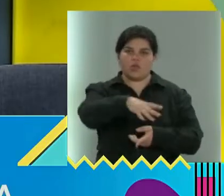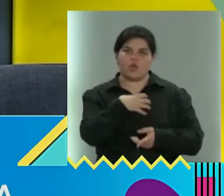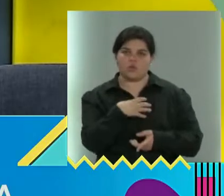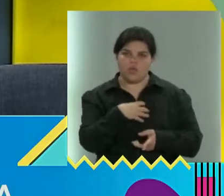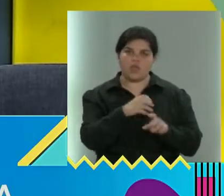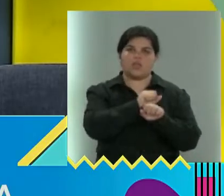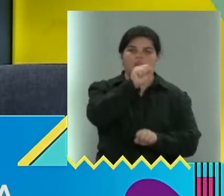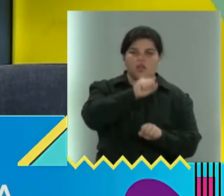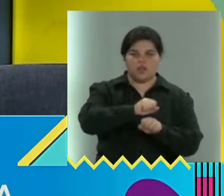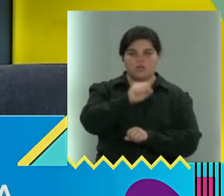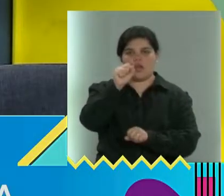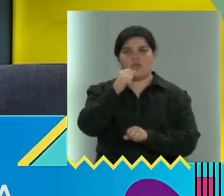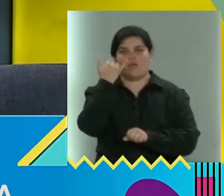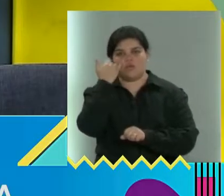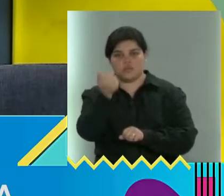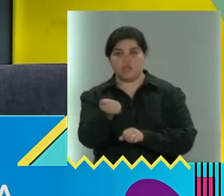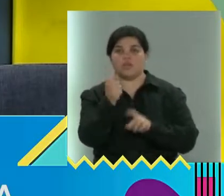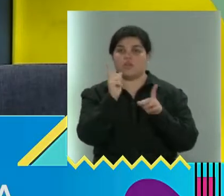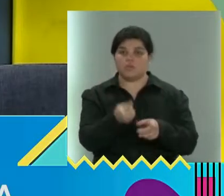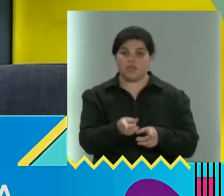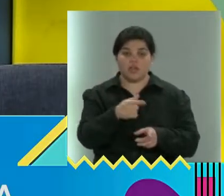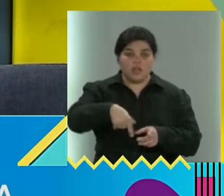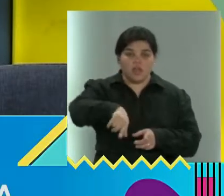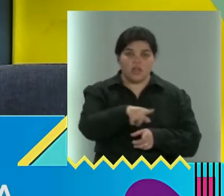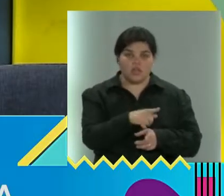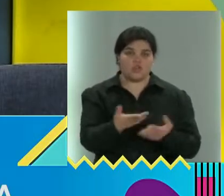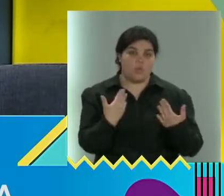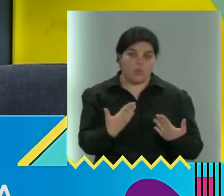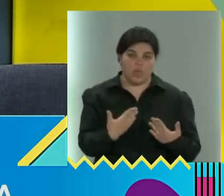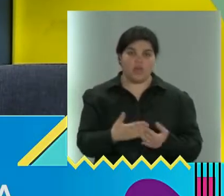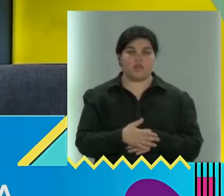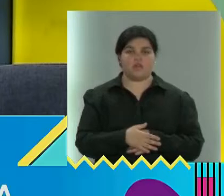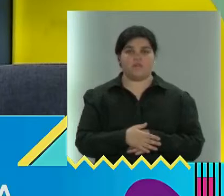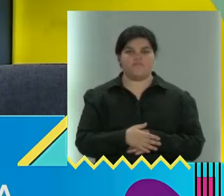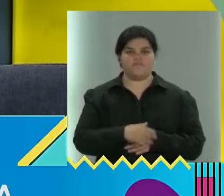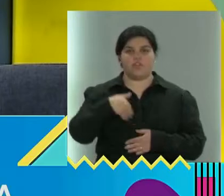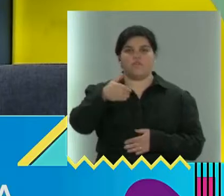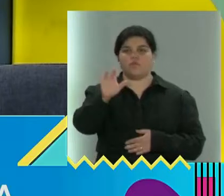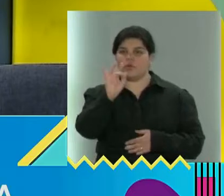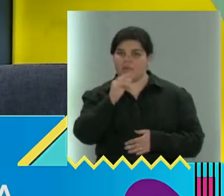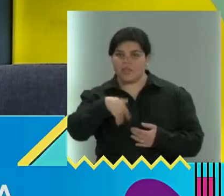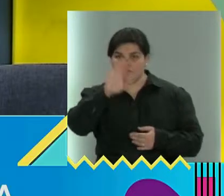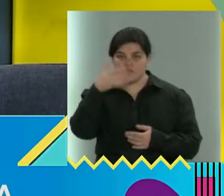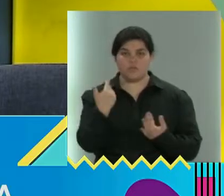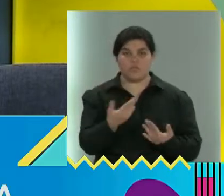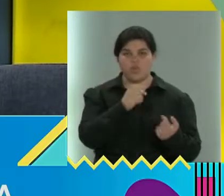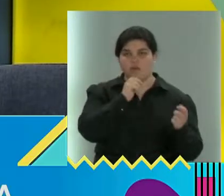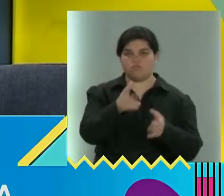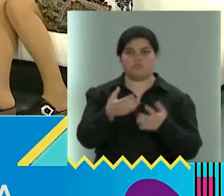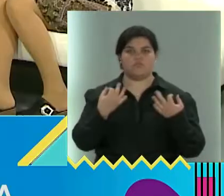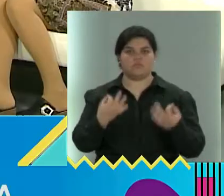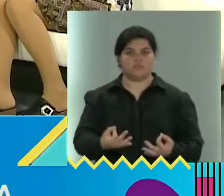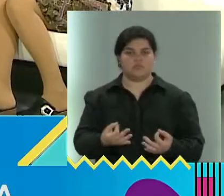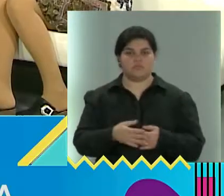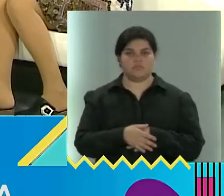los graduados, para que puedan también responder a la complejidad, claro, ¿sí? A los escenarios complejos. Bueno,